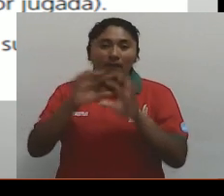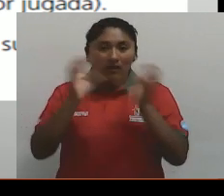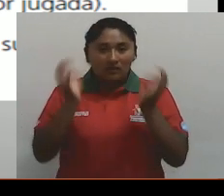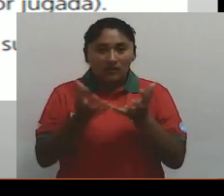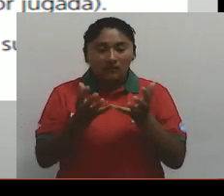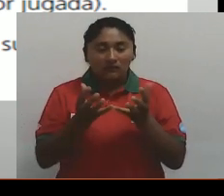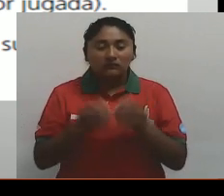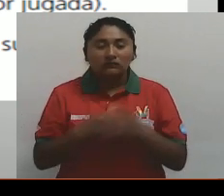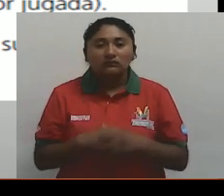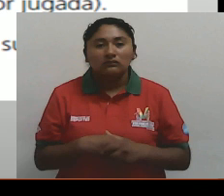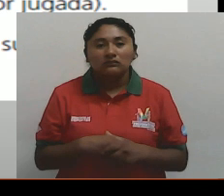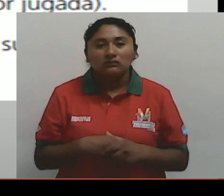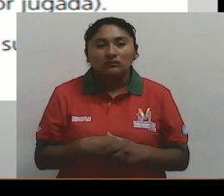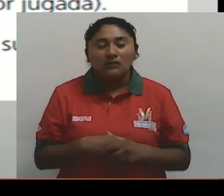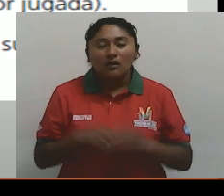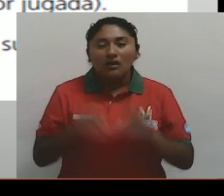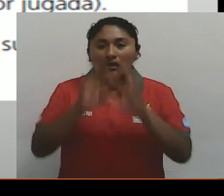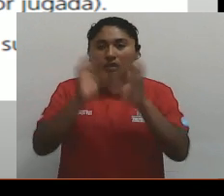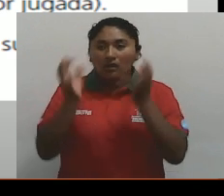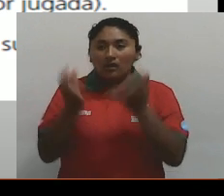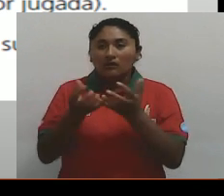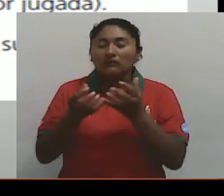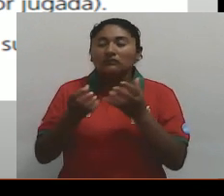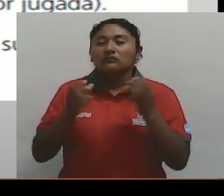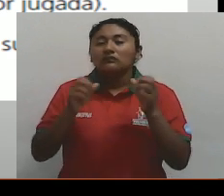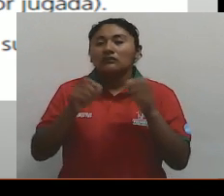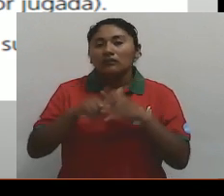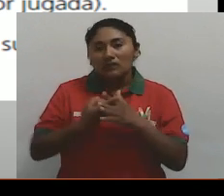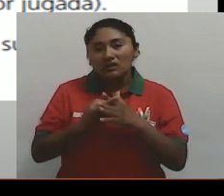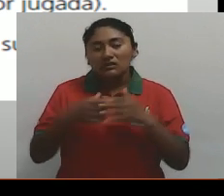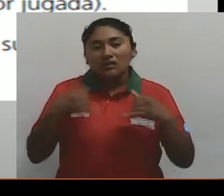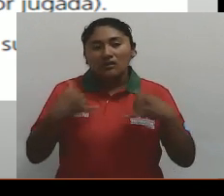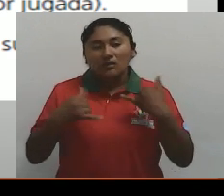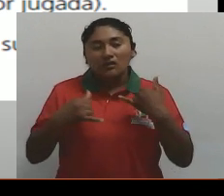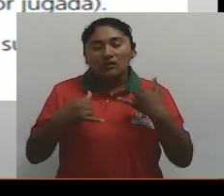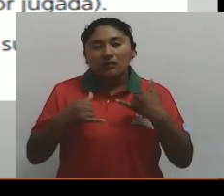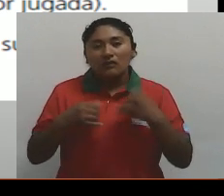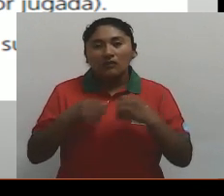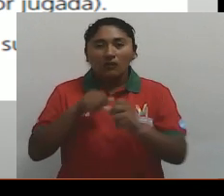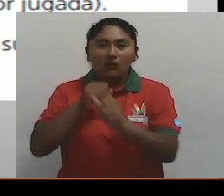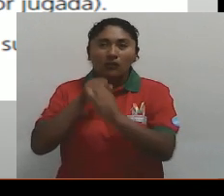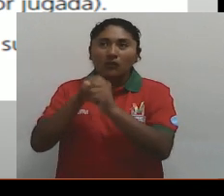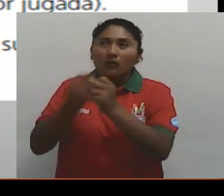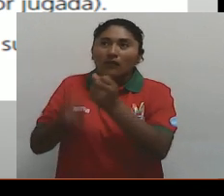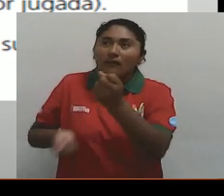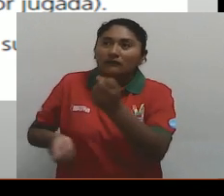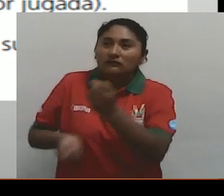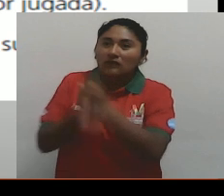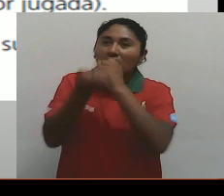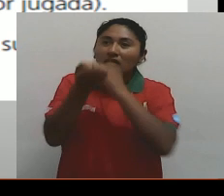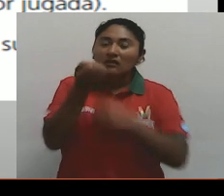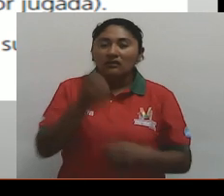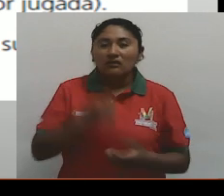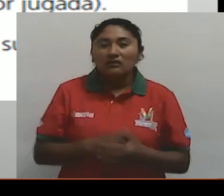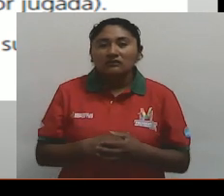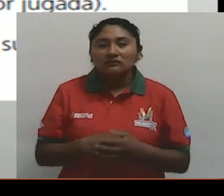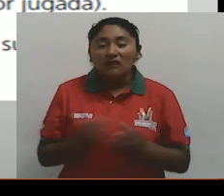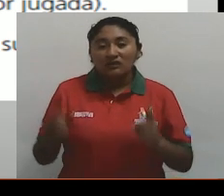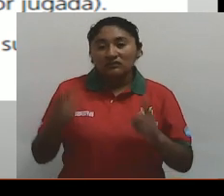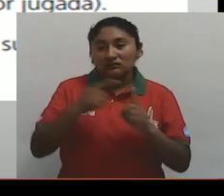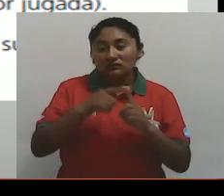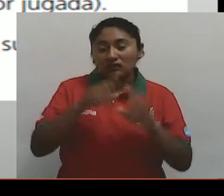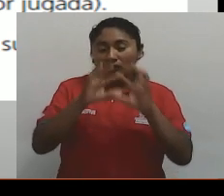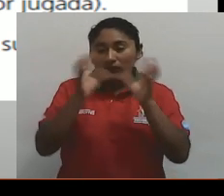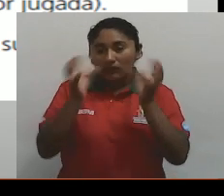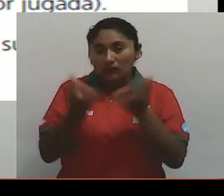se pone en juego con un saque, golpe del sacador sobre la red hacia el campo adversario. La jugada continúa hasta que el balón toque el piso en el campo de